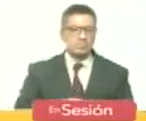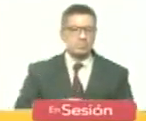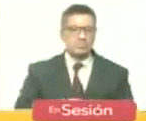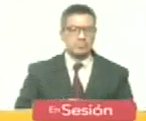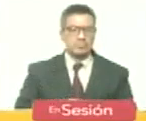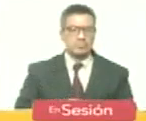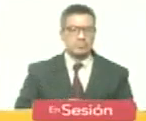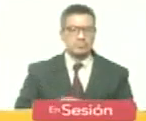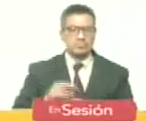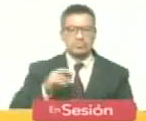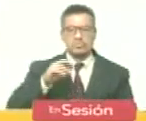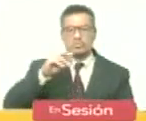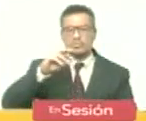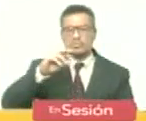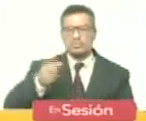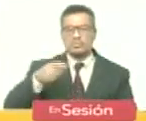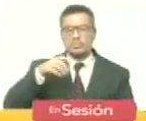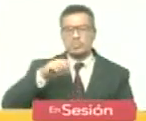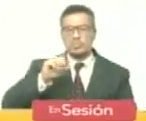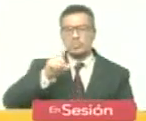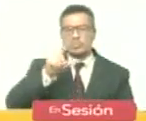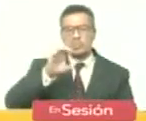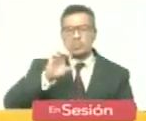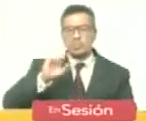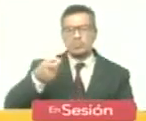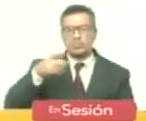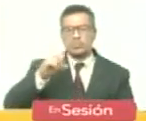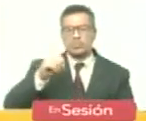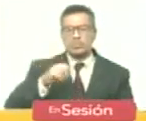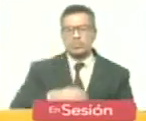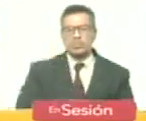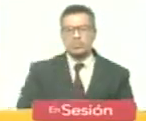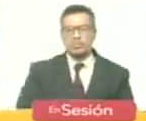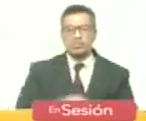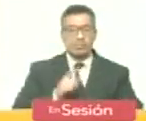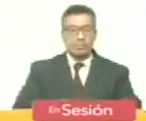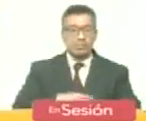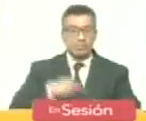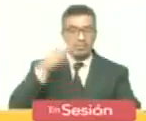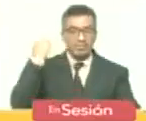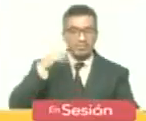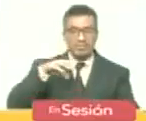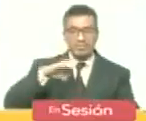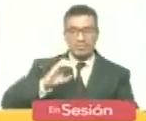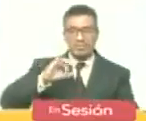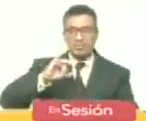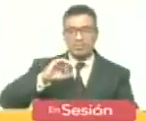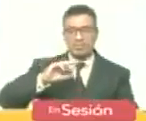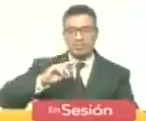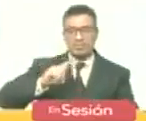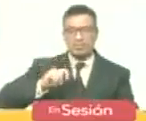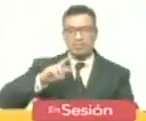don Rómulo Gallegos. Ese hombre actuó en la política de los tiempos de Cipriano Castro,